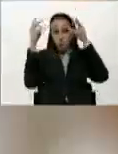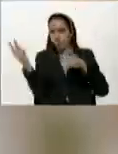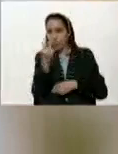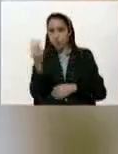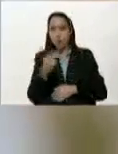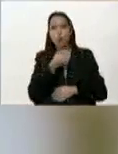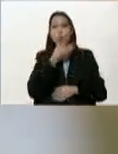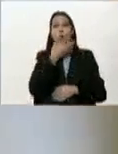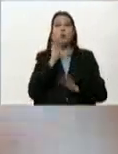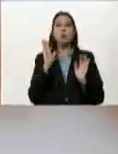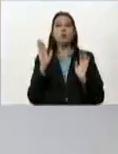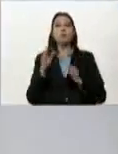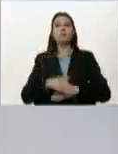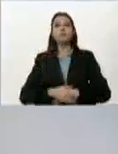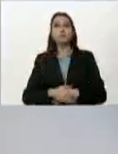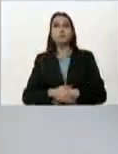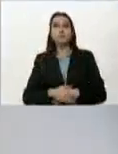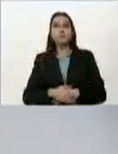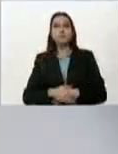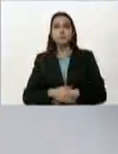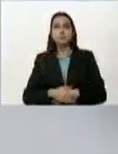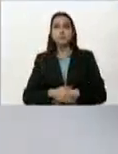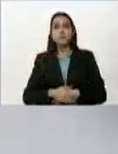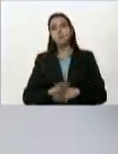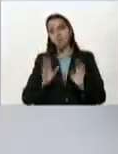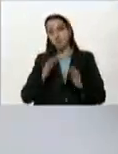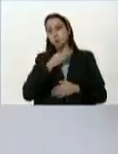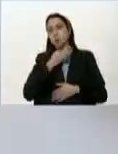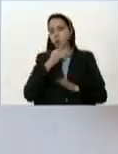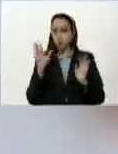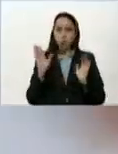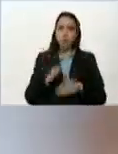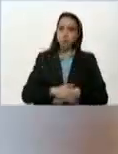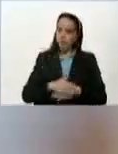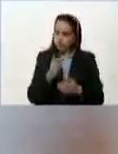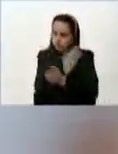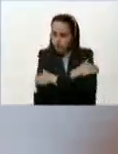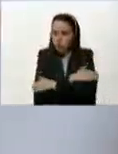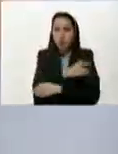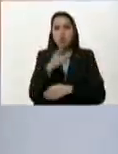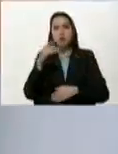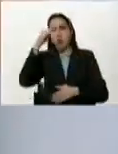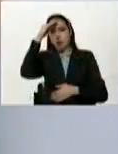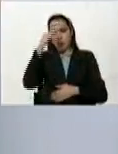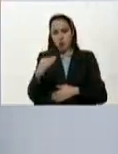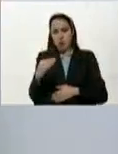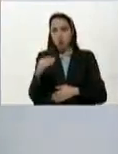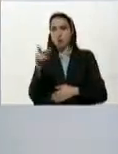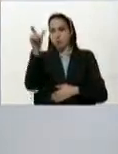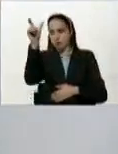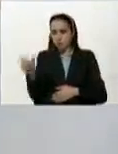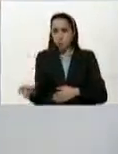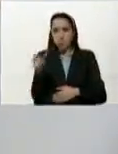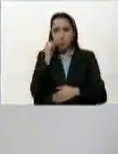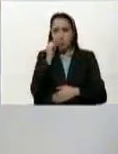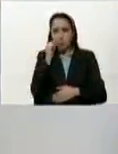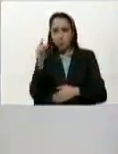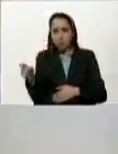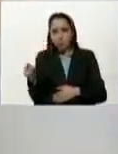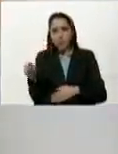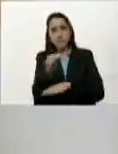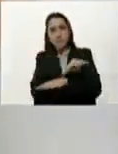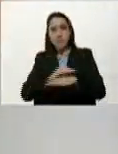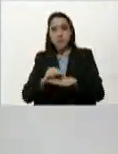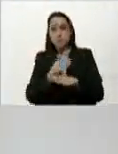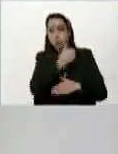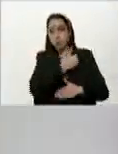pero bien bonito chico buen gusto quiero felicitar al general jorge márquez ministro de